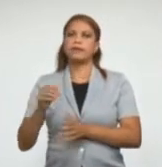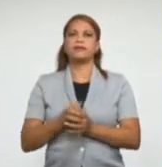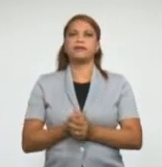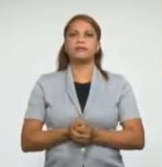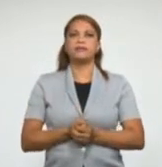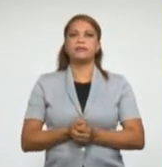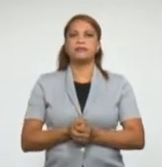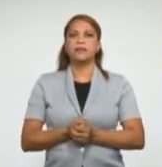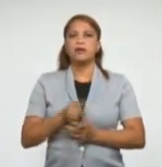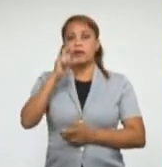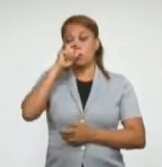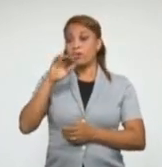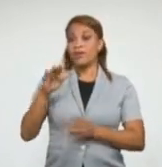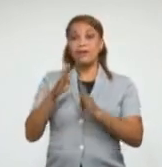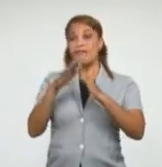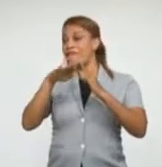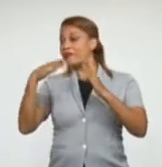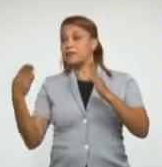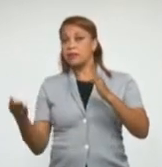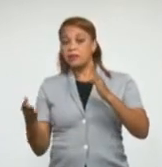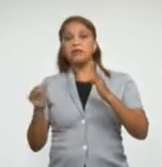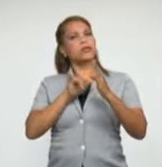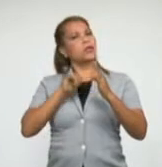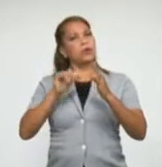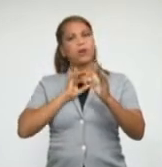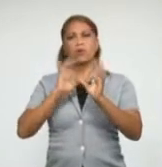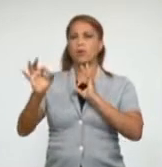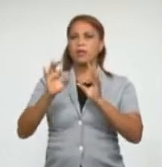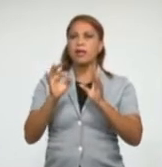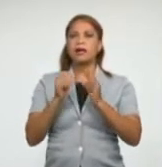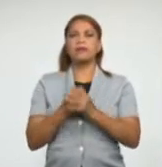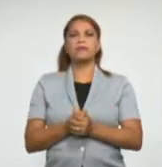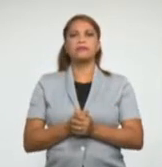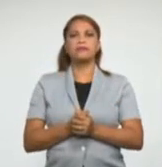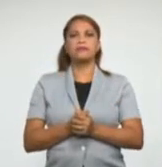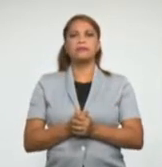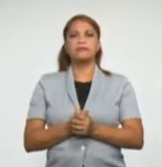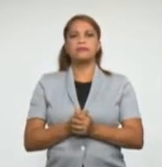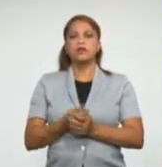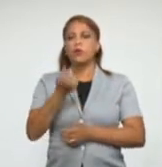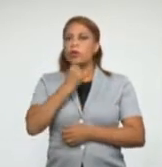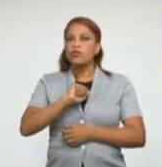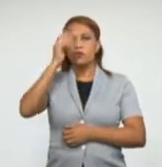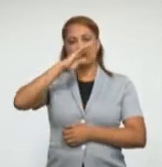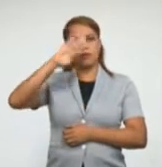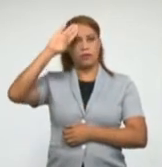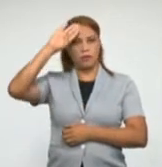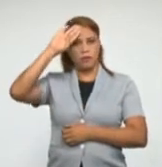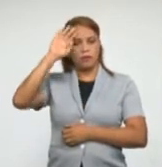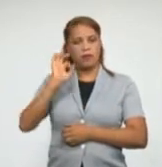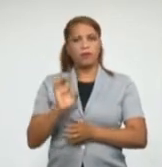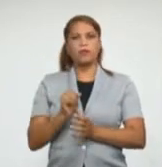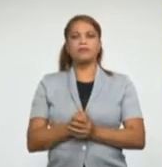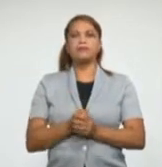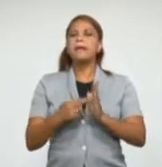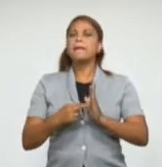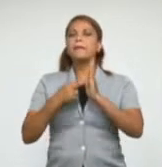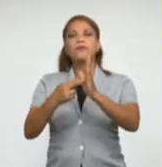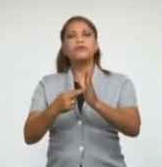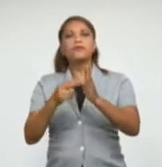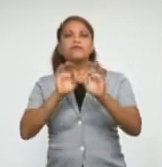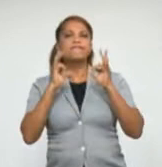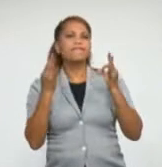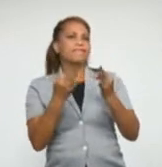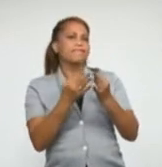los vecinos, para con los hijos de la cuadra, para con los hijos del país. Yo pienso que el mensaje a la familia tiene que